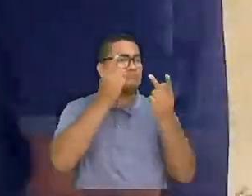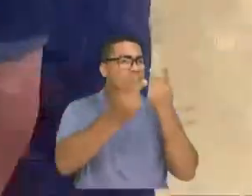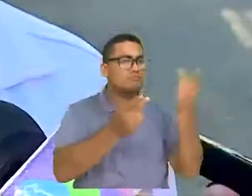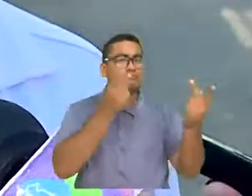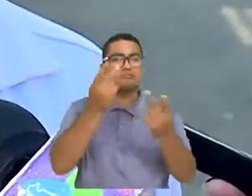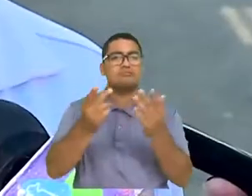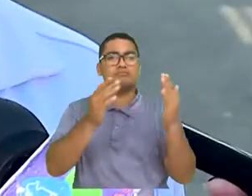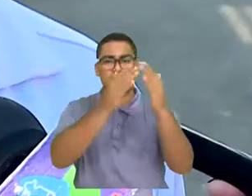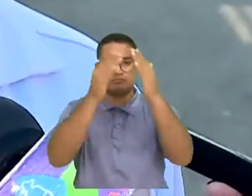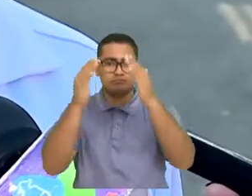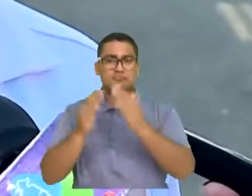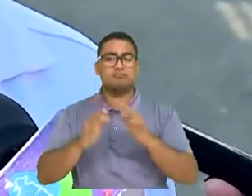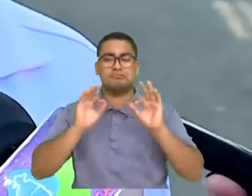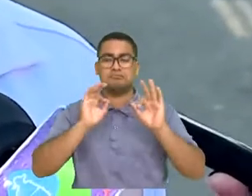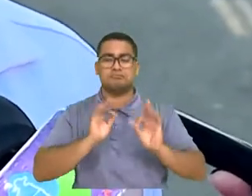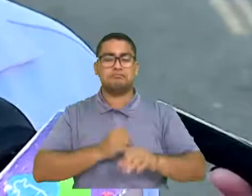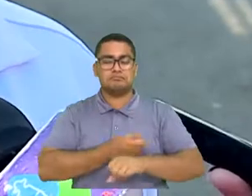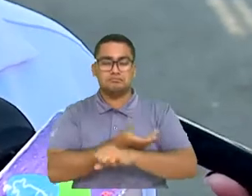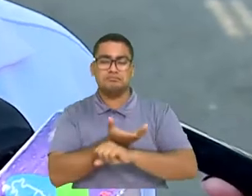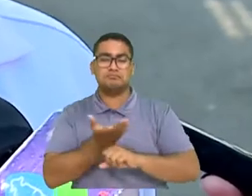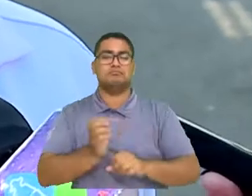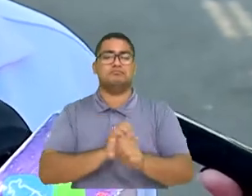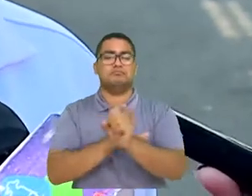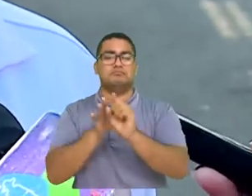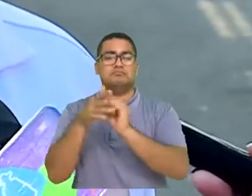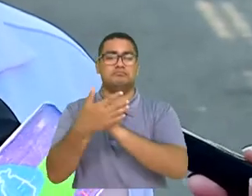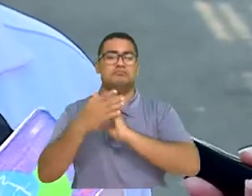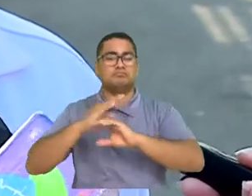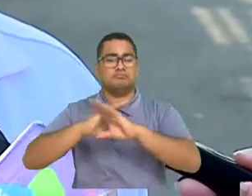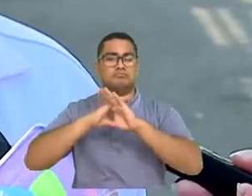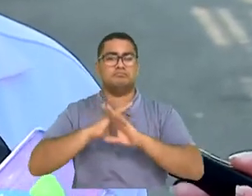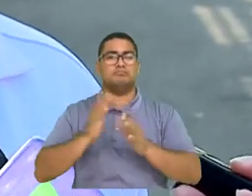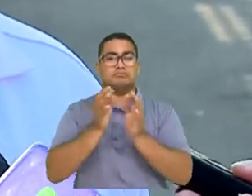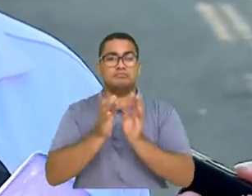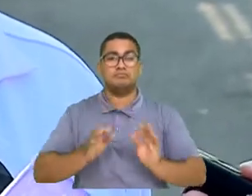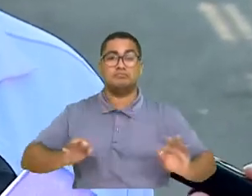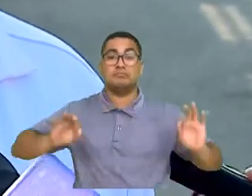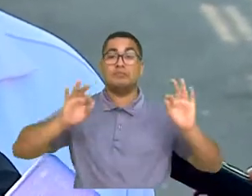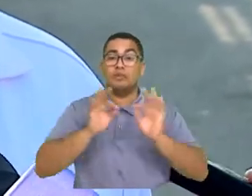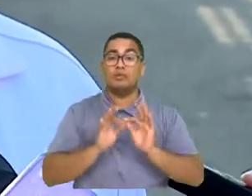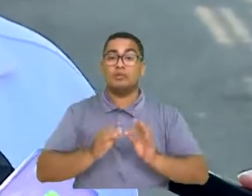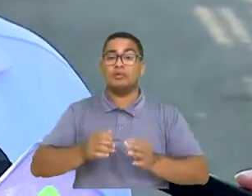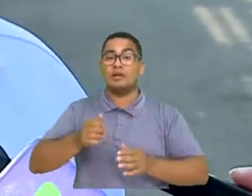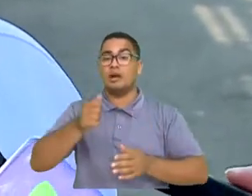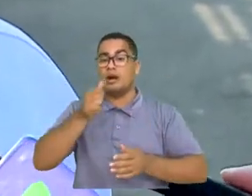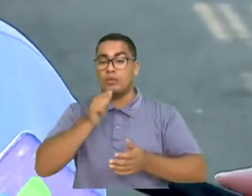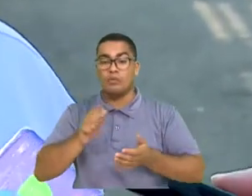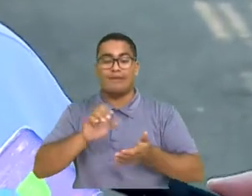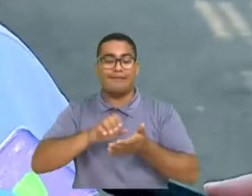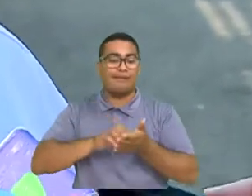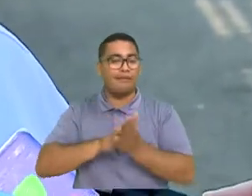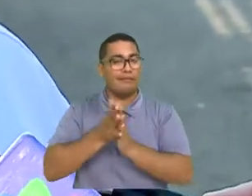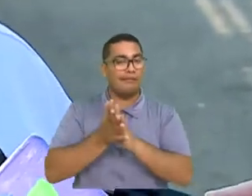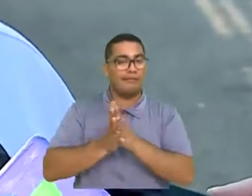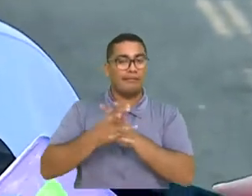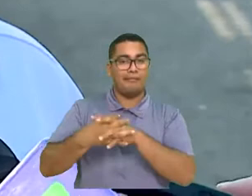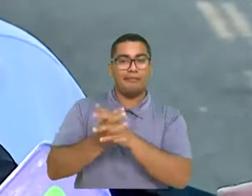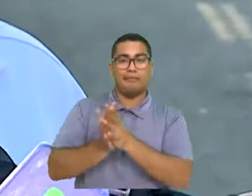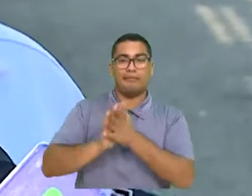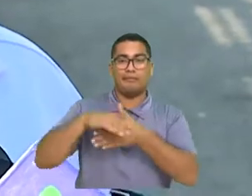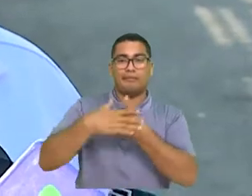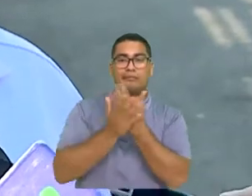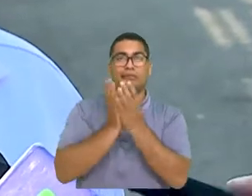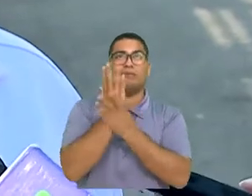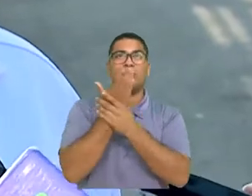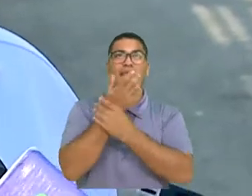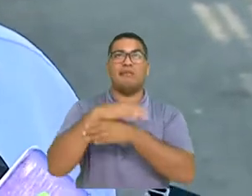las recomendaciones para la prevención del COVID-19, sobre todo haciendo hincapié en el lavado de manos frecuente, ¿verdad?, para todo lo que realicemos,